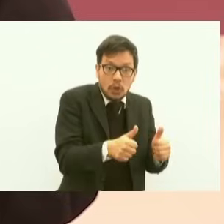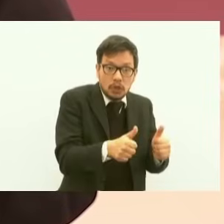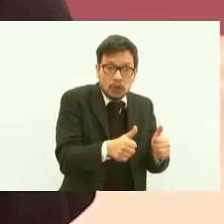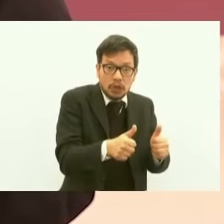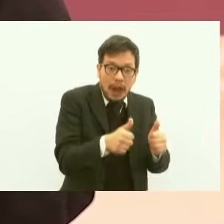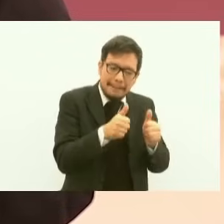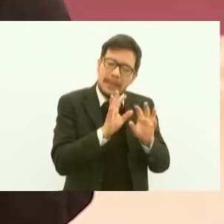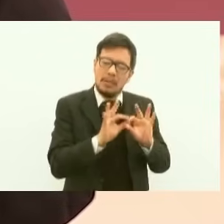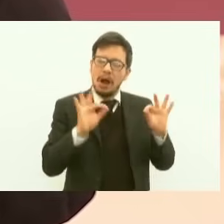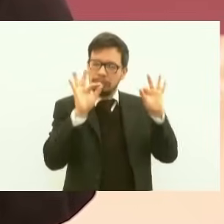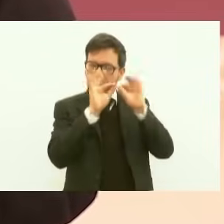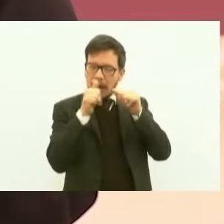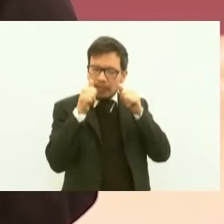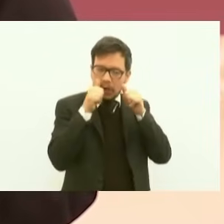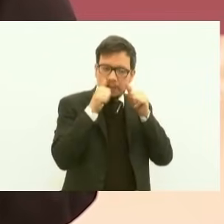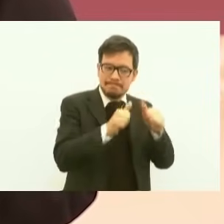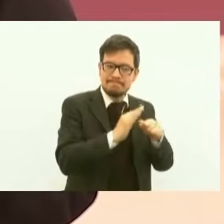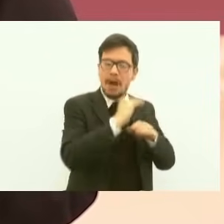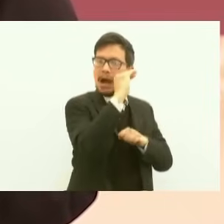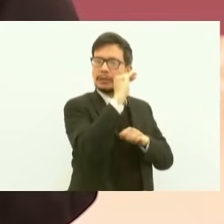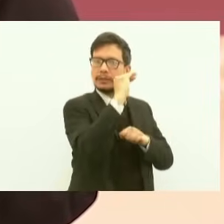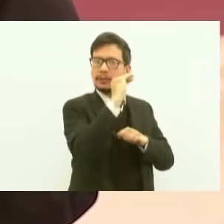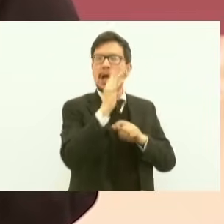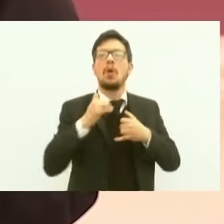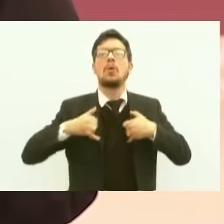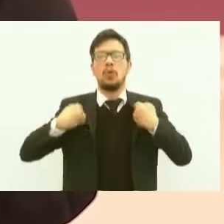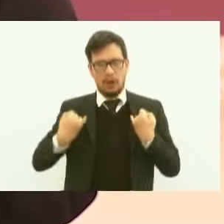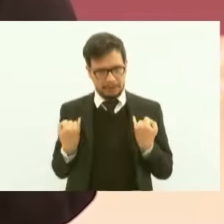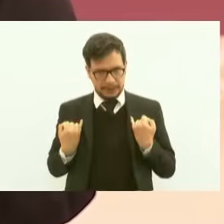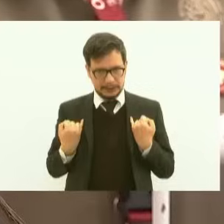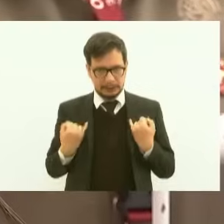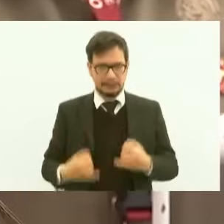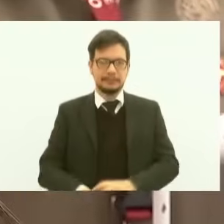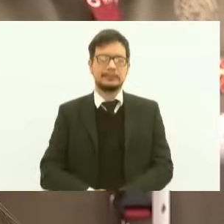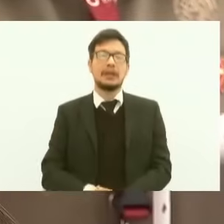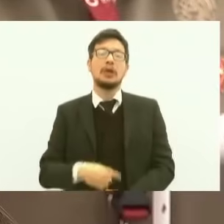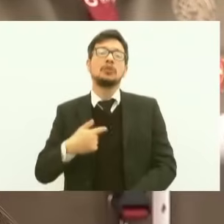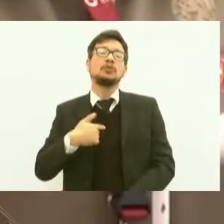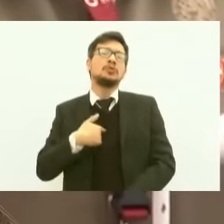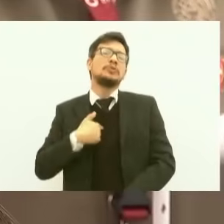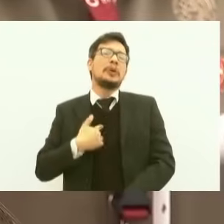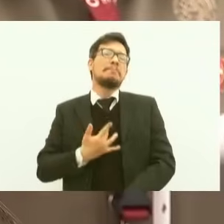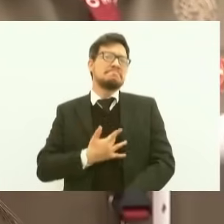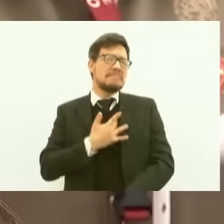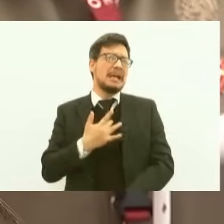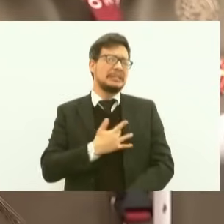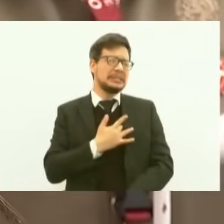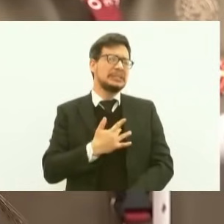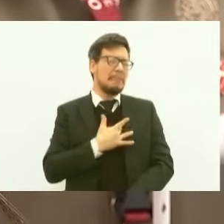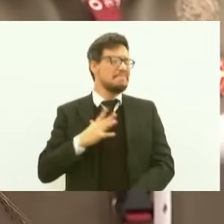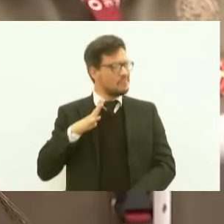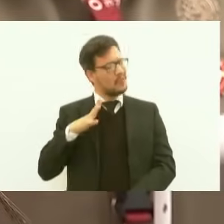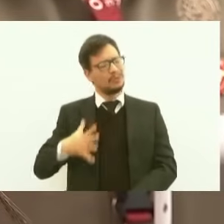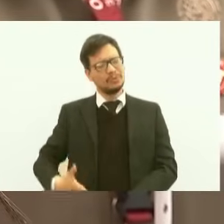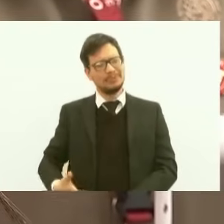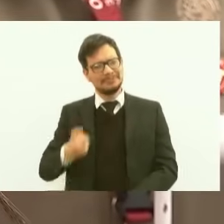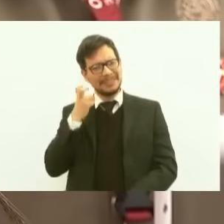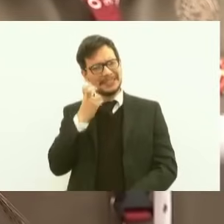preferente a los jóvenes. Me siento muy orgulloso de este programa. Para que